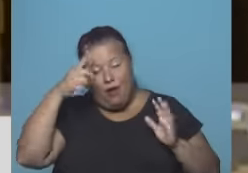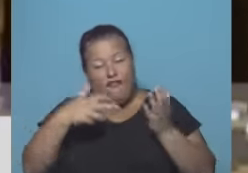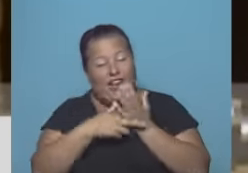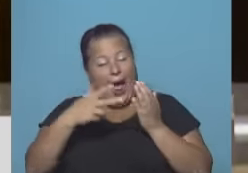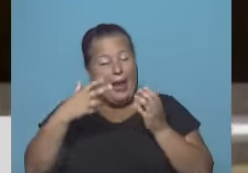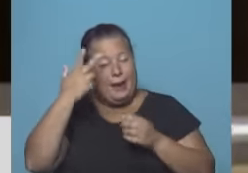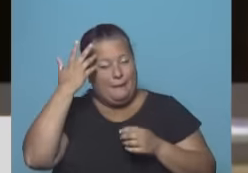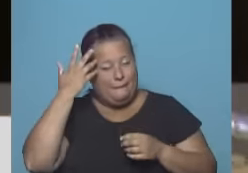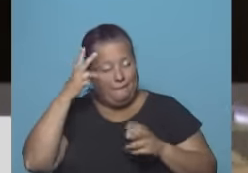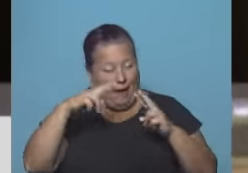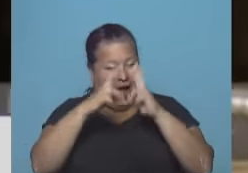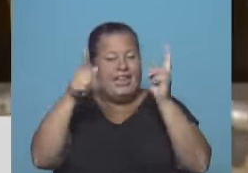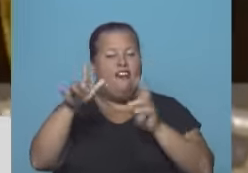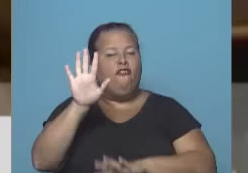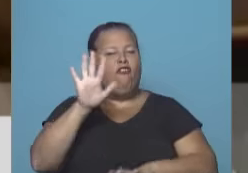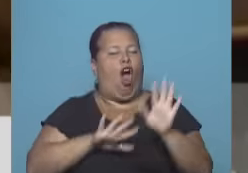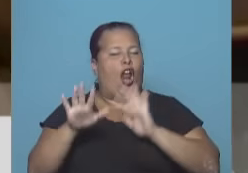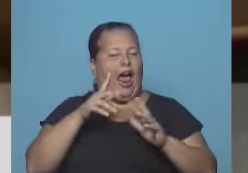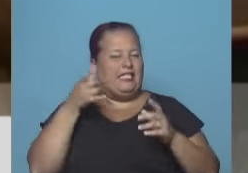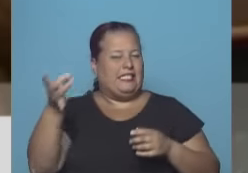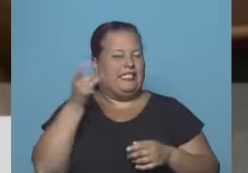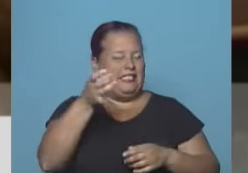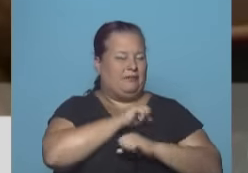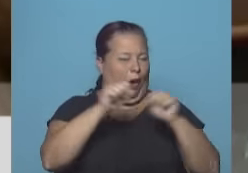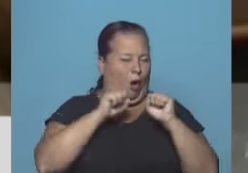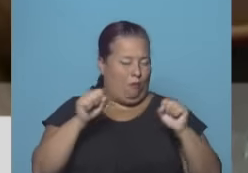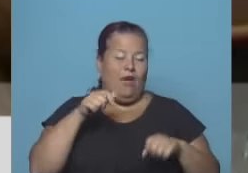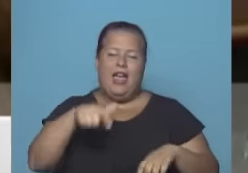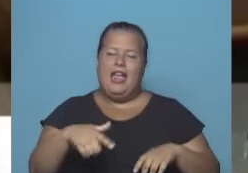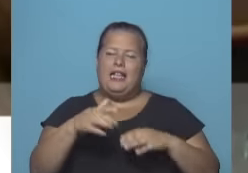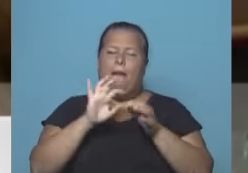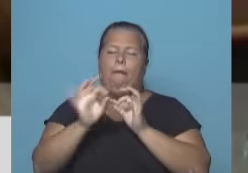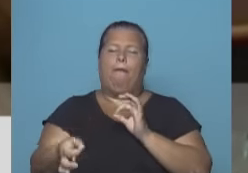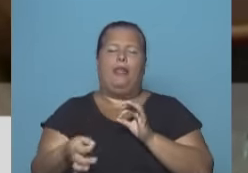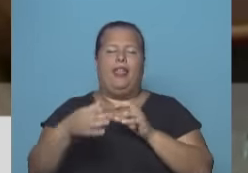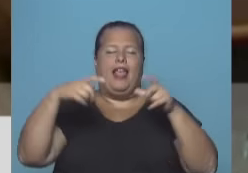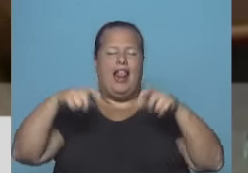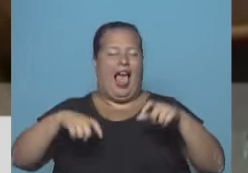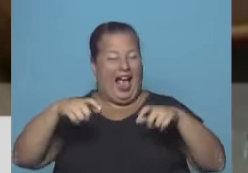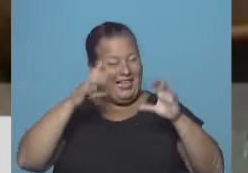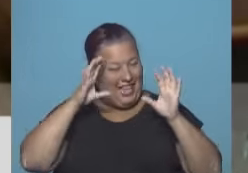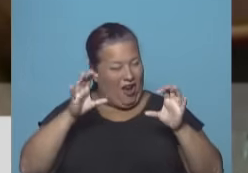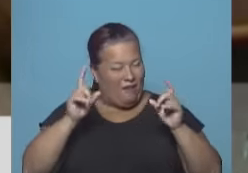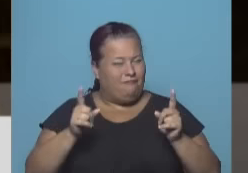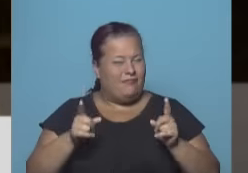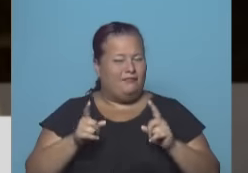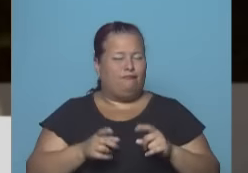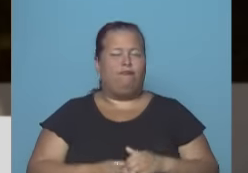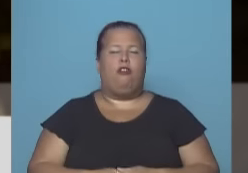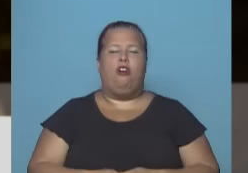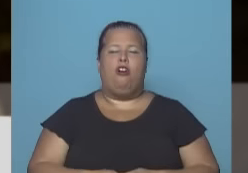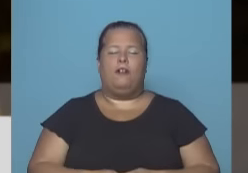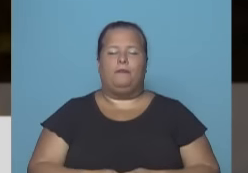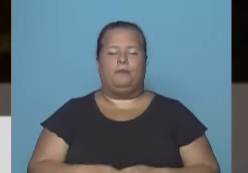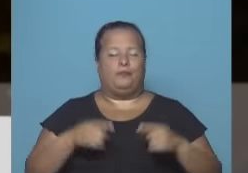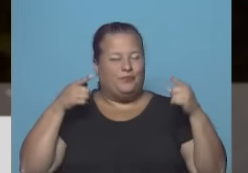de París, quien habría organizado esa ola de atentados. Esto sucede muy cerca del estadio, ¿te acordás? Donde fue uno de